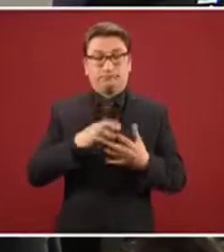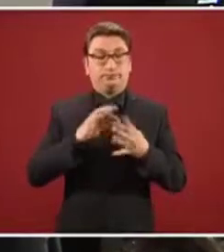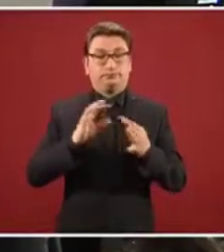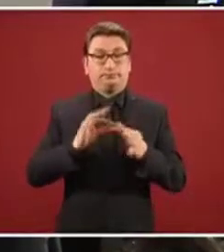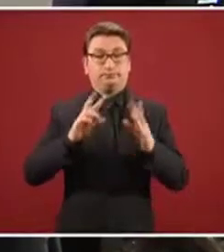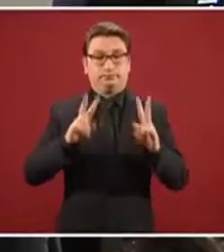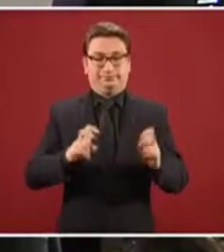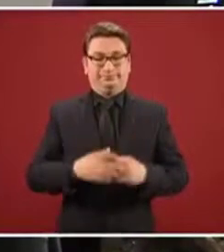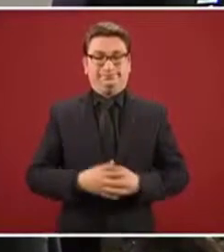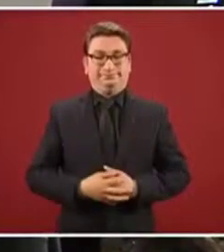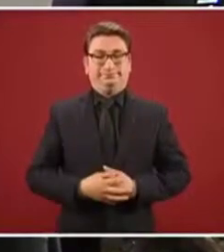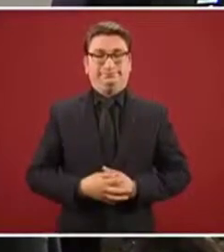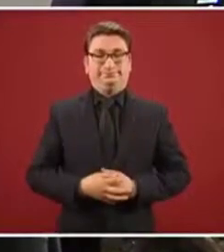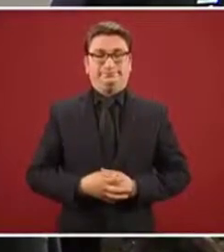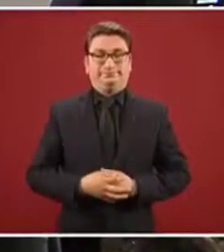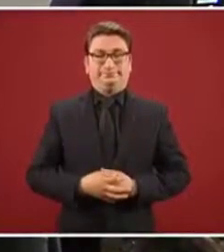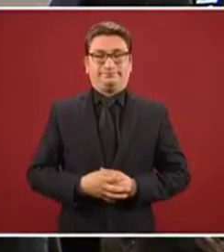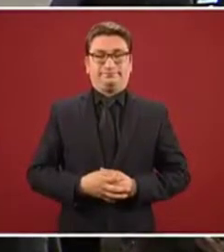tema,